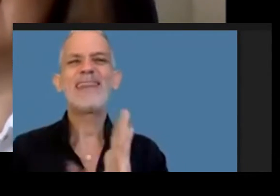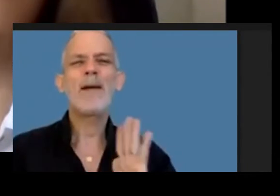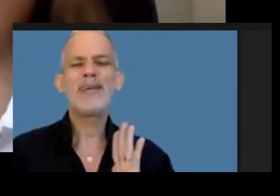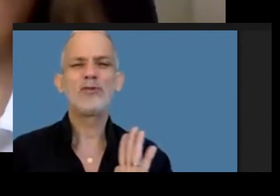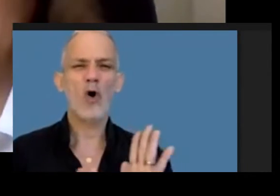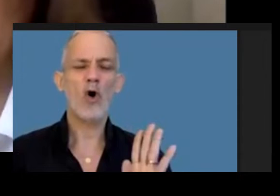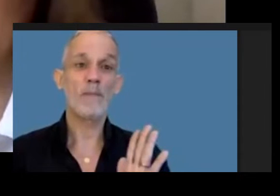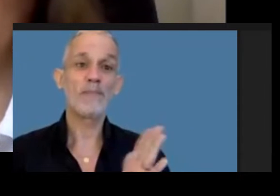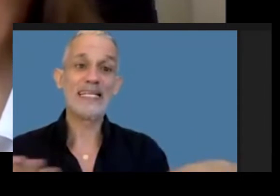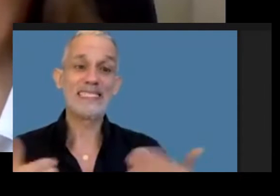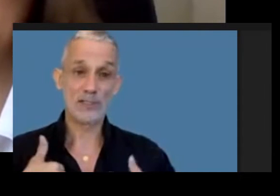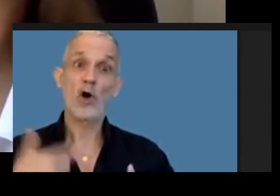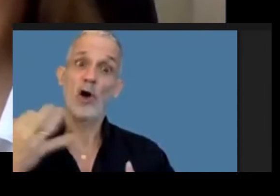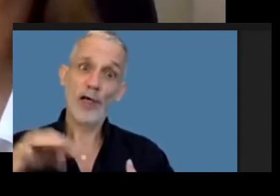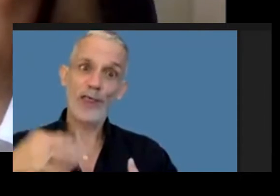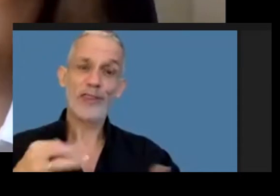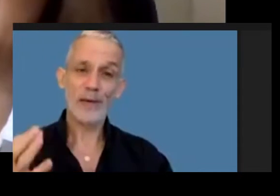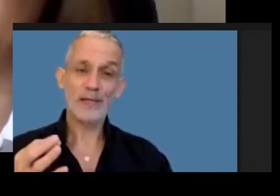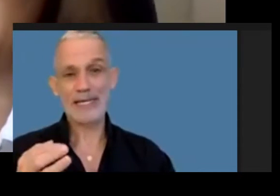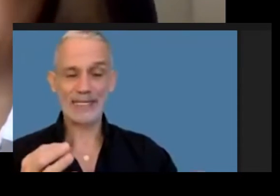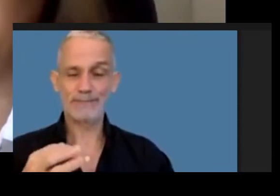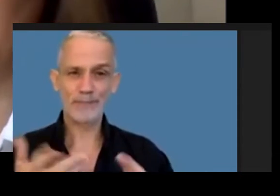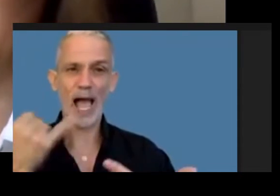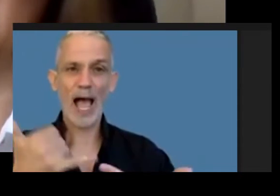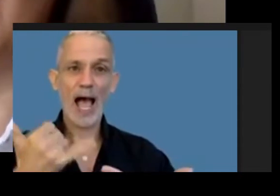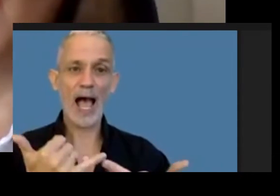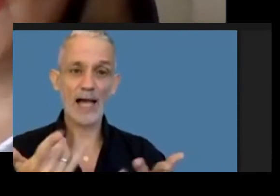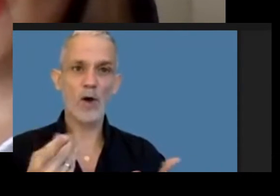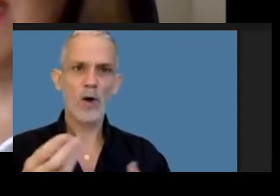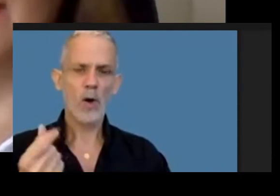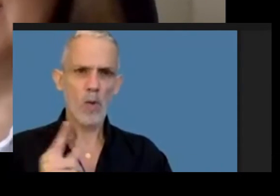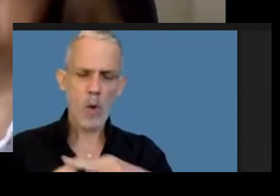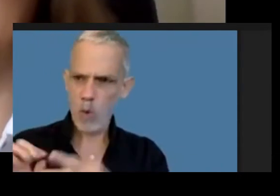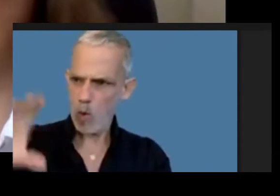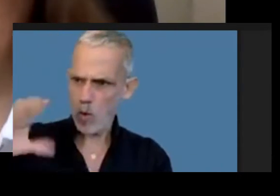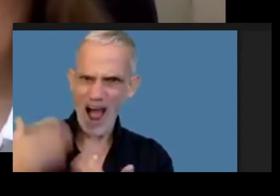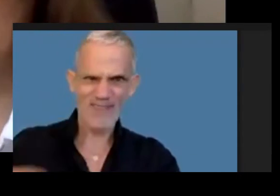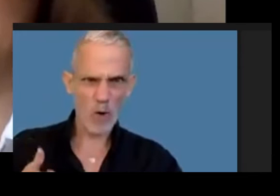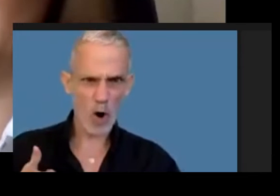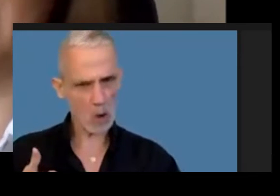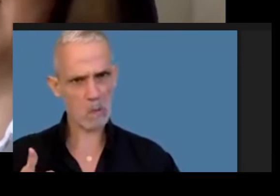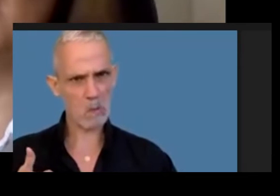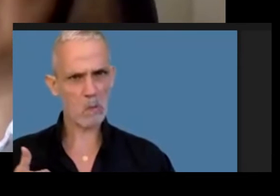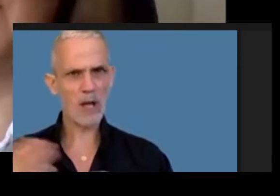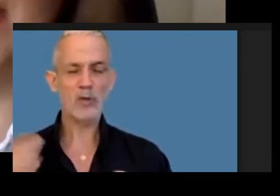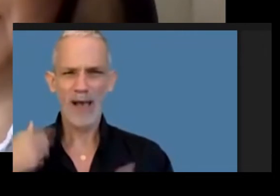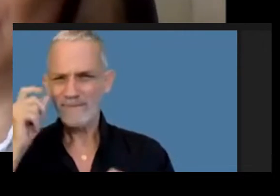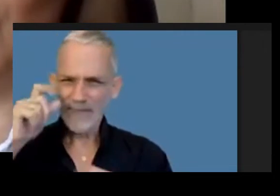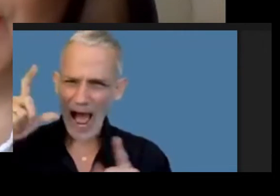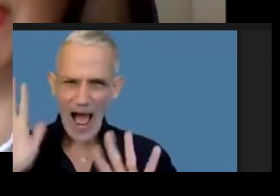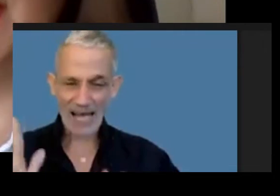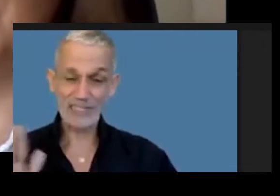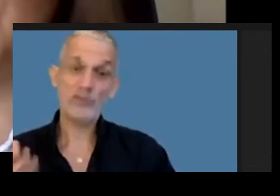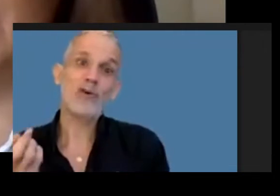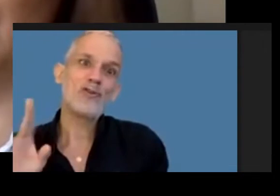y tuve se me generó muchísimo saldo a favor, con lo cual estoy atenta porque solamente pago